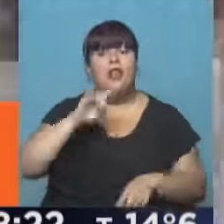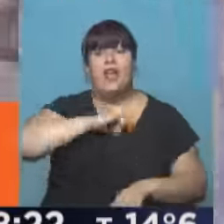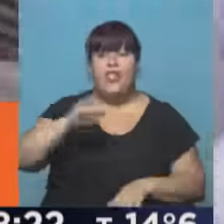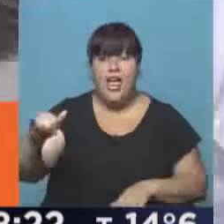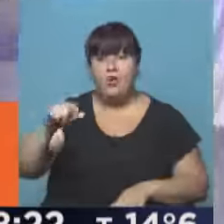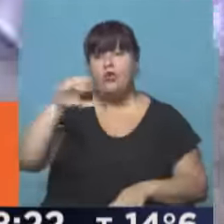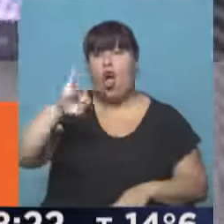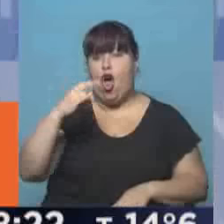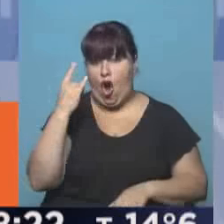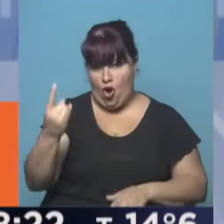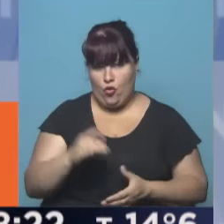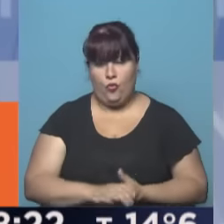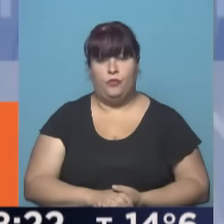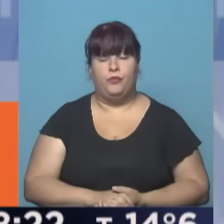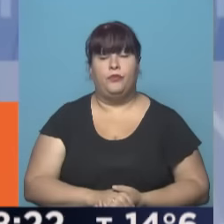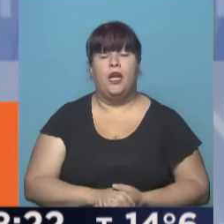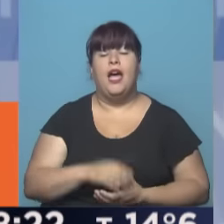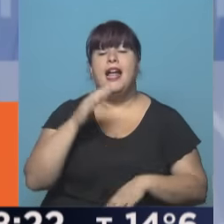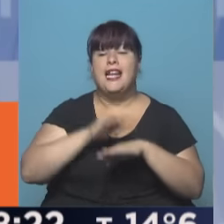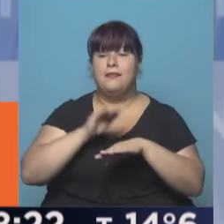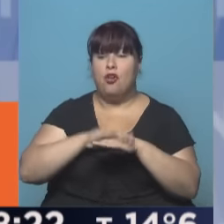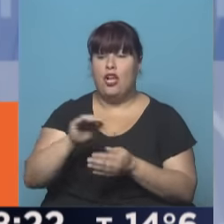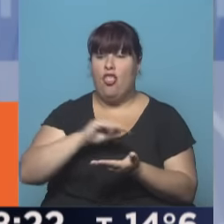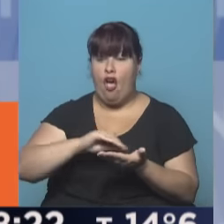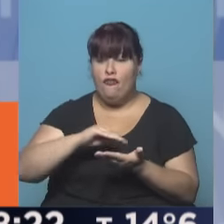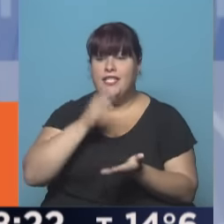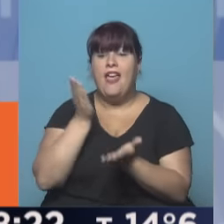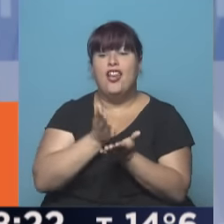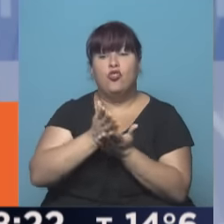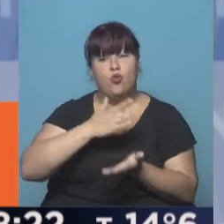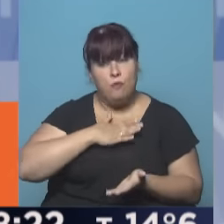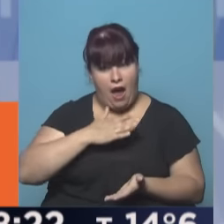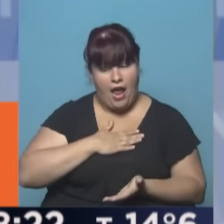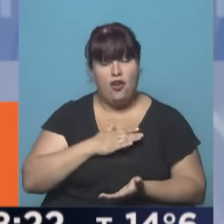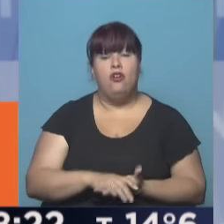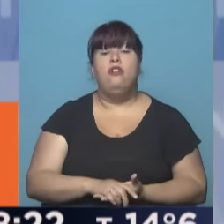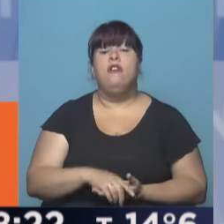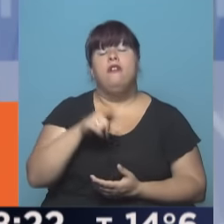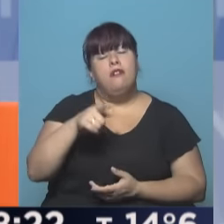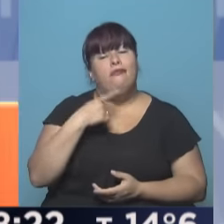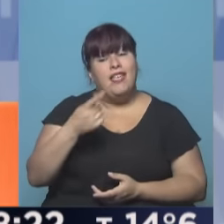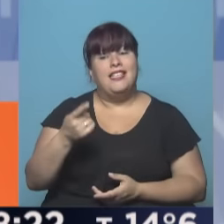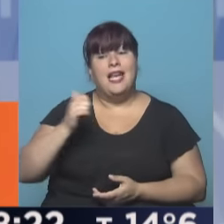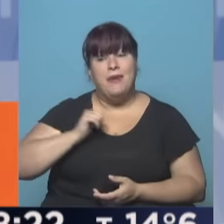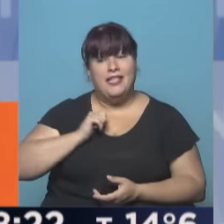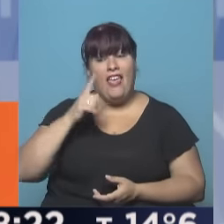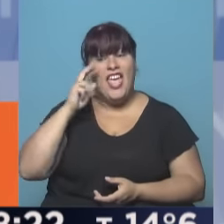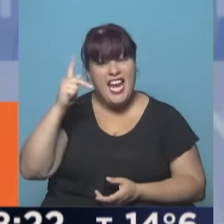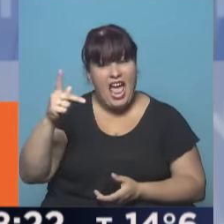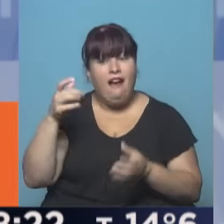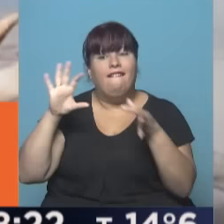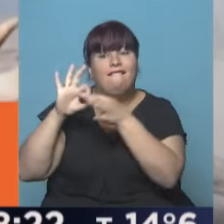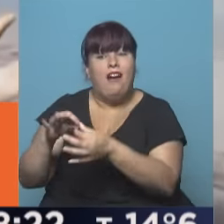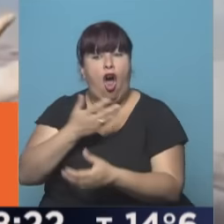denunció Naciones Unidas. El portavoz de la Oficina para los Derechos Humanos, Rupert Colville, aseguró que milicias iraquíes aliadas de las